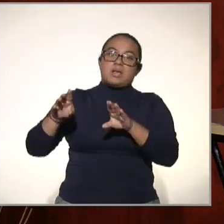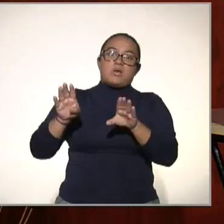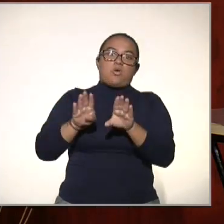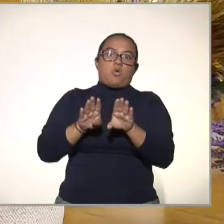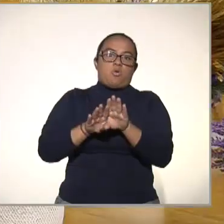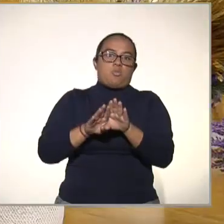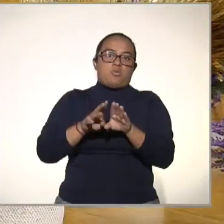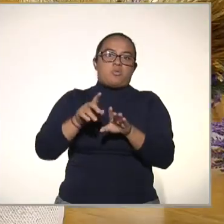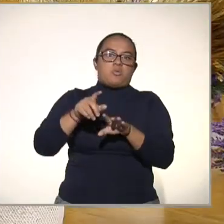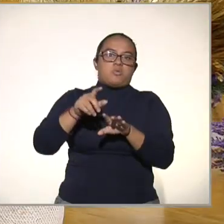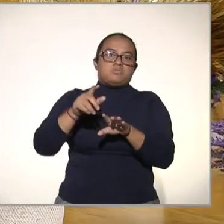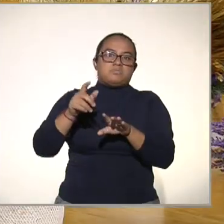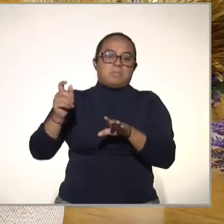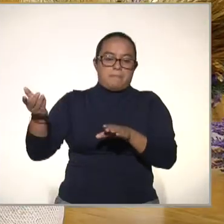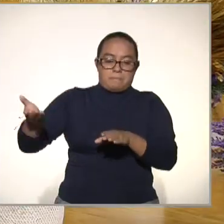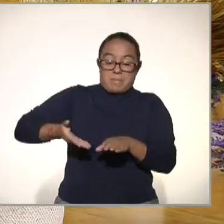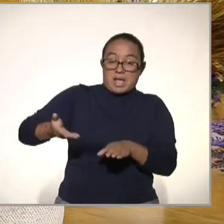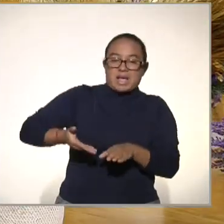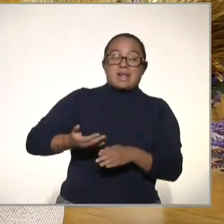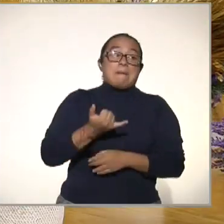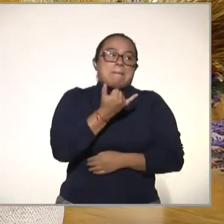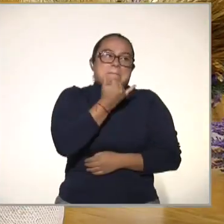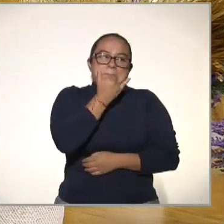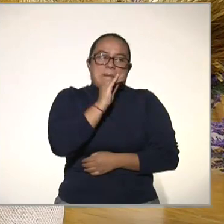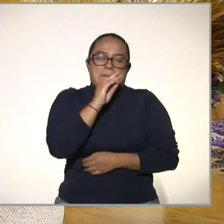asunto, mamá, perdóname,